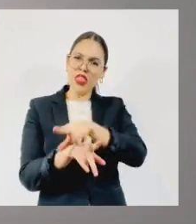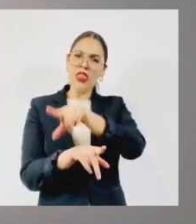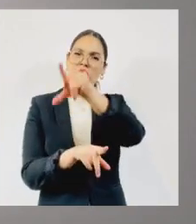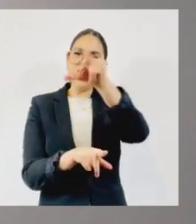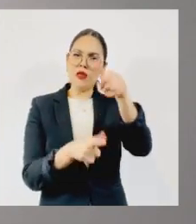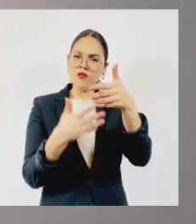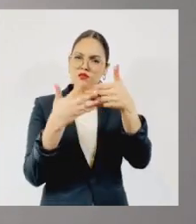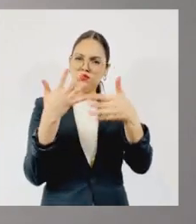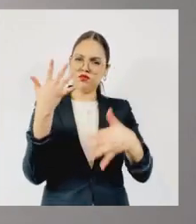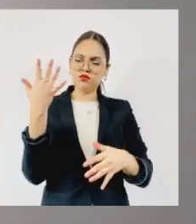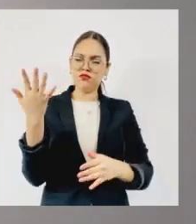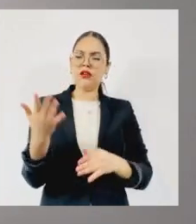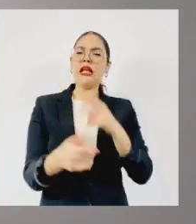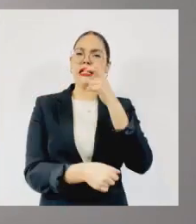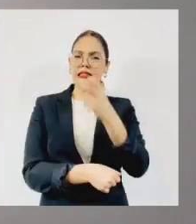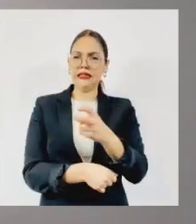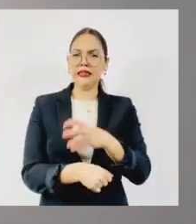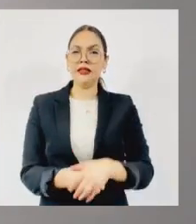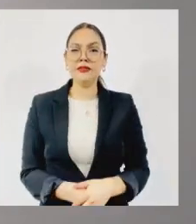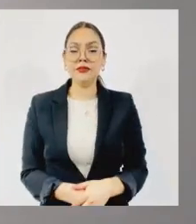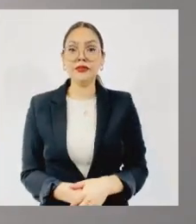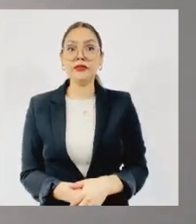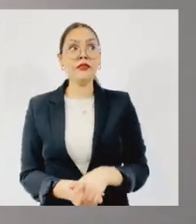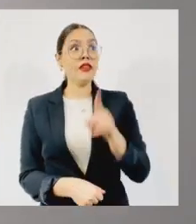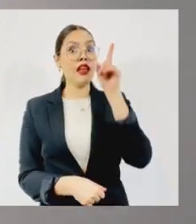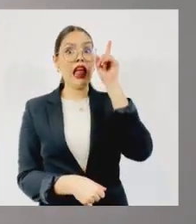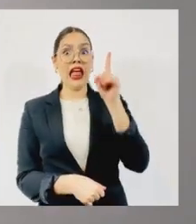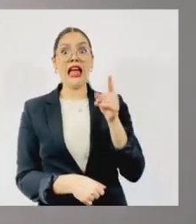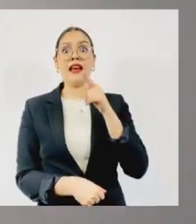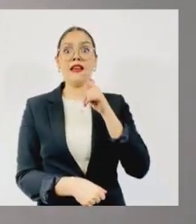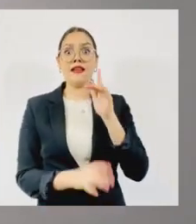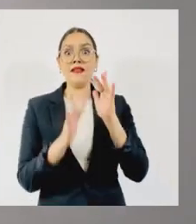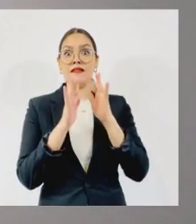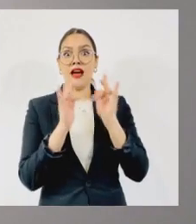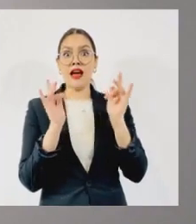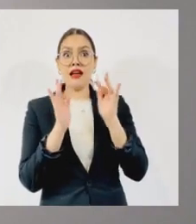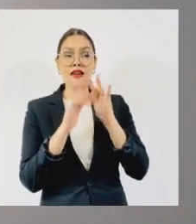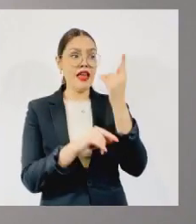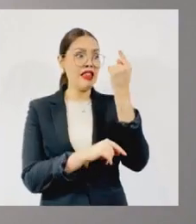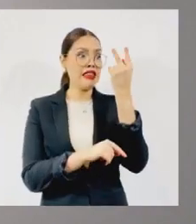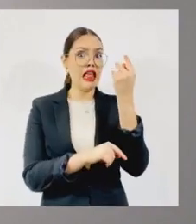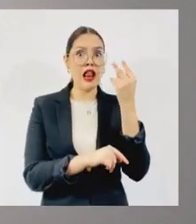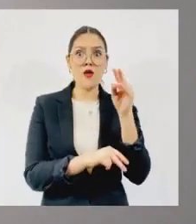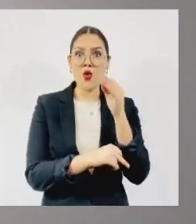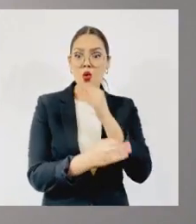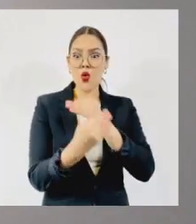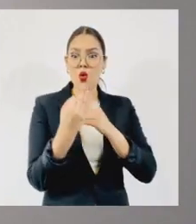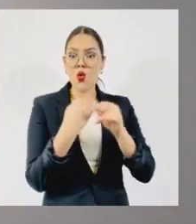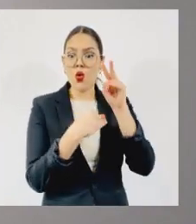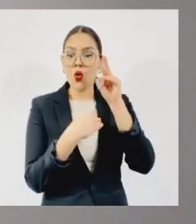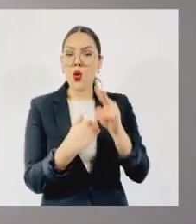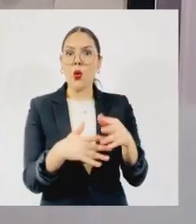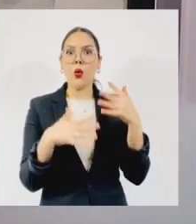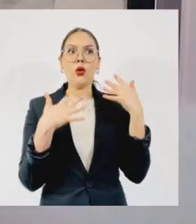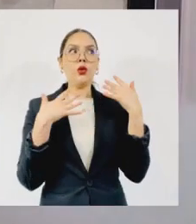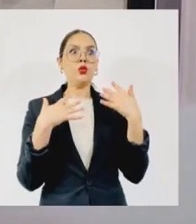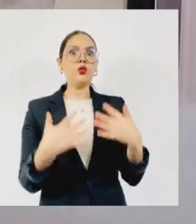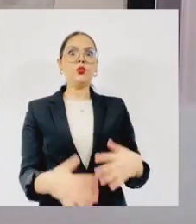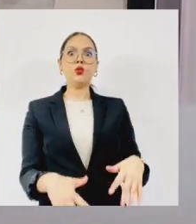distribuir posteriormente. La televisión francesa estaba absolutamente